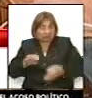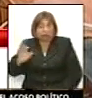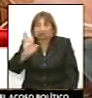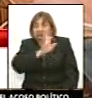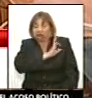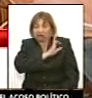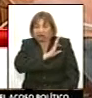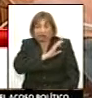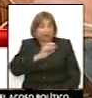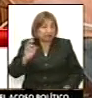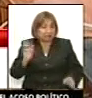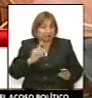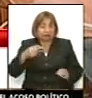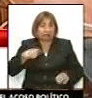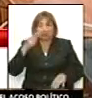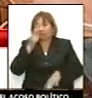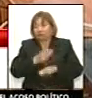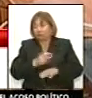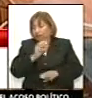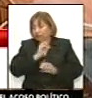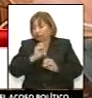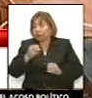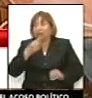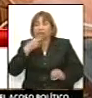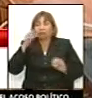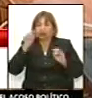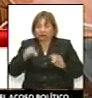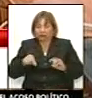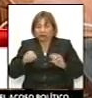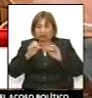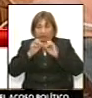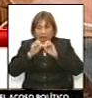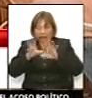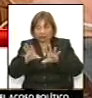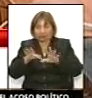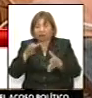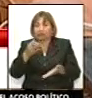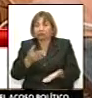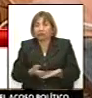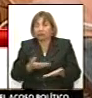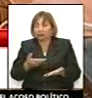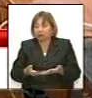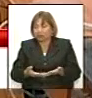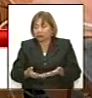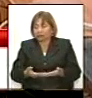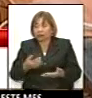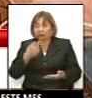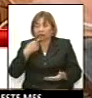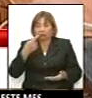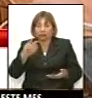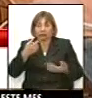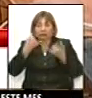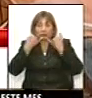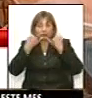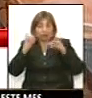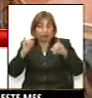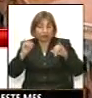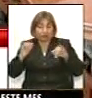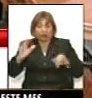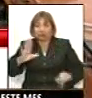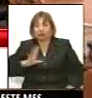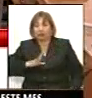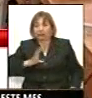es un acosador sexual o no. Y eso tiene que quedar claramente establecido porque el informe de la Comisión de